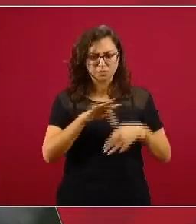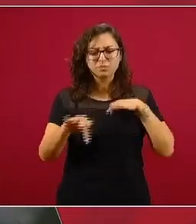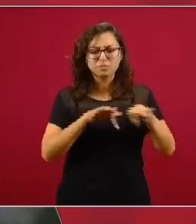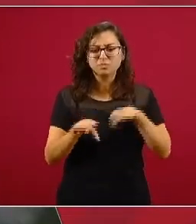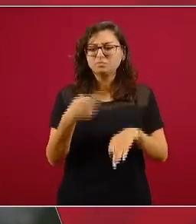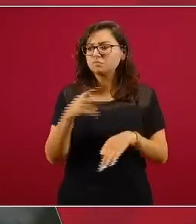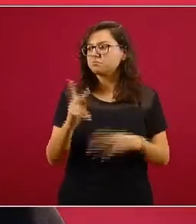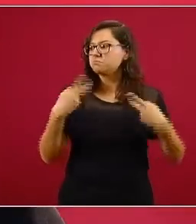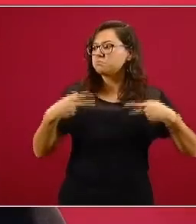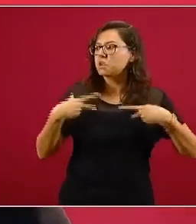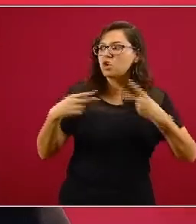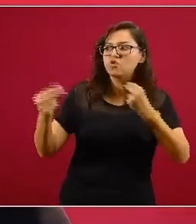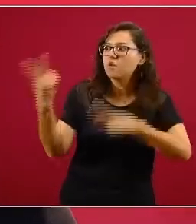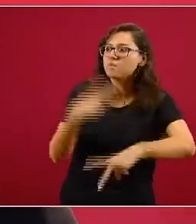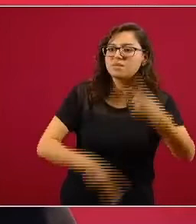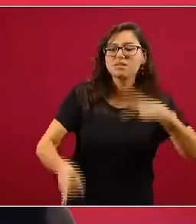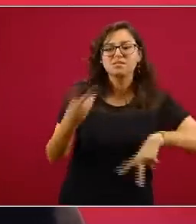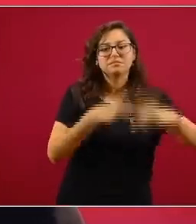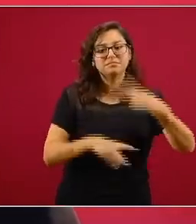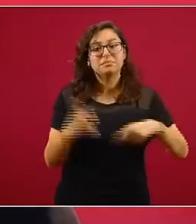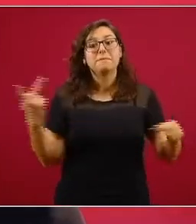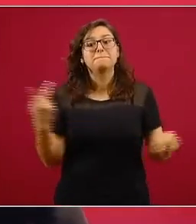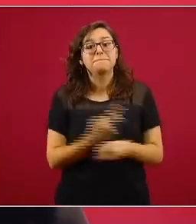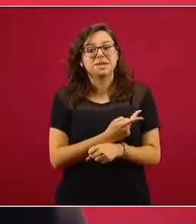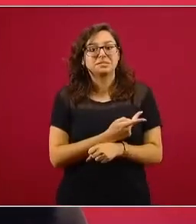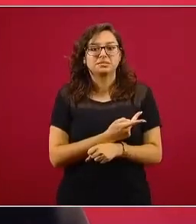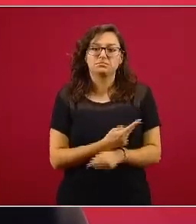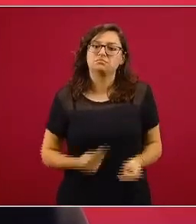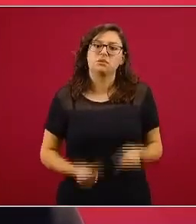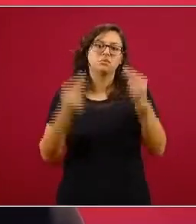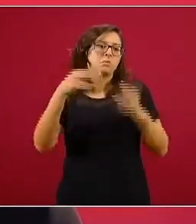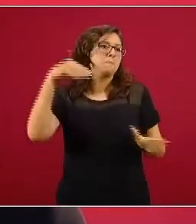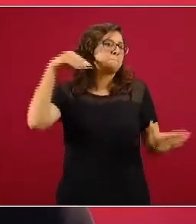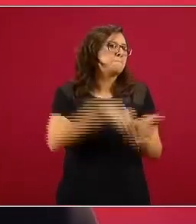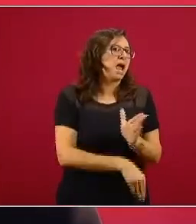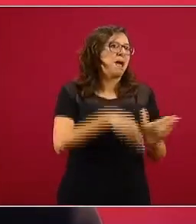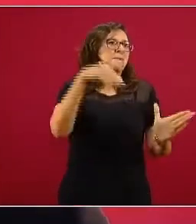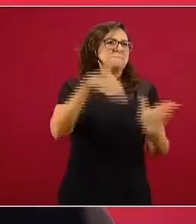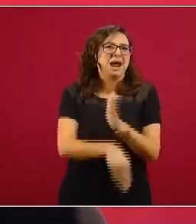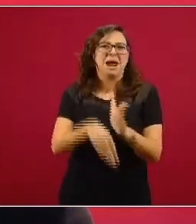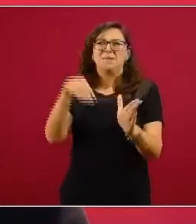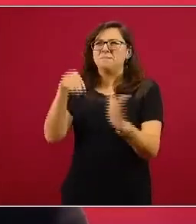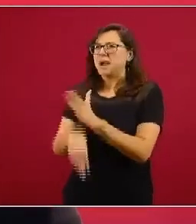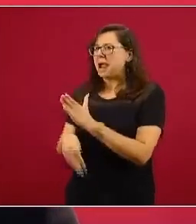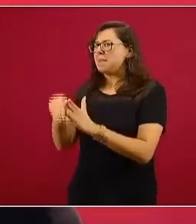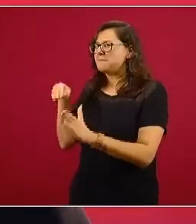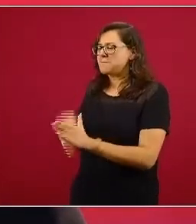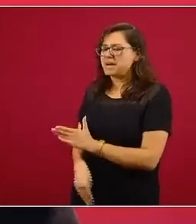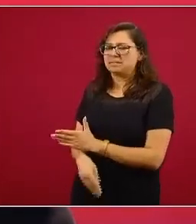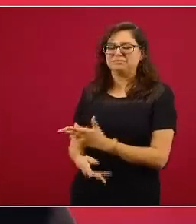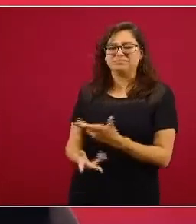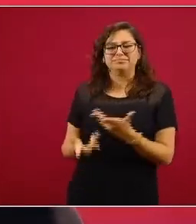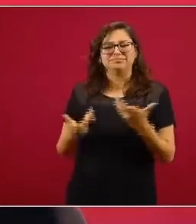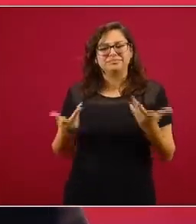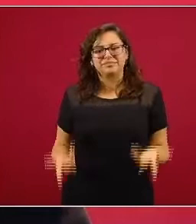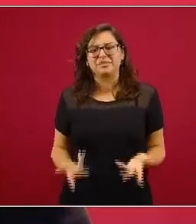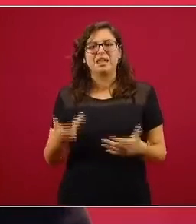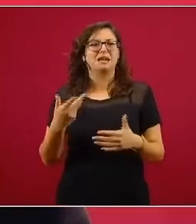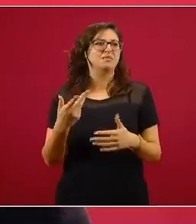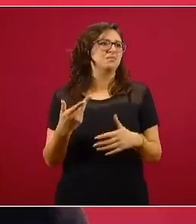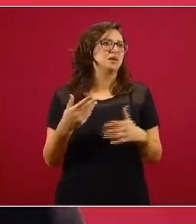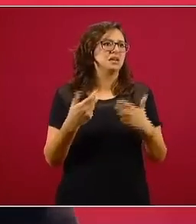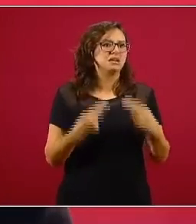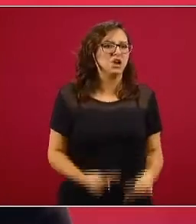clientes. Y entonces vienen las quiebras económicas, las quiebras de pequeños comercios,